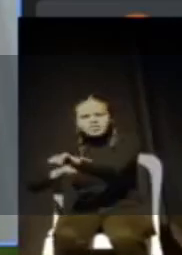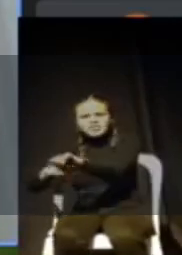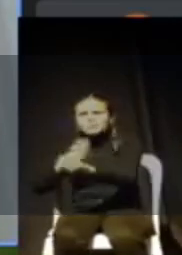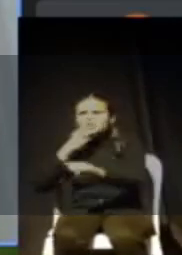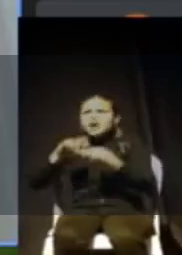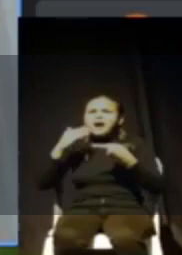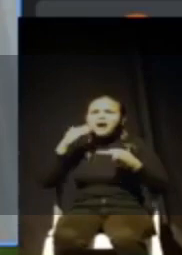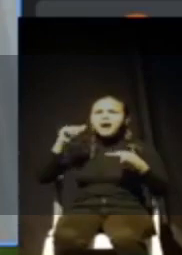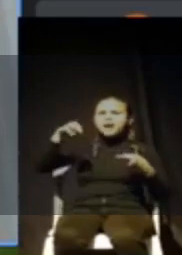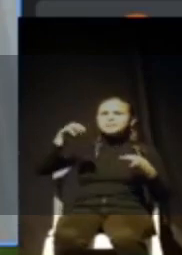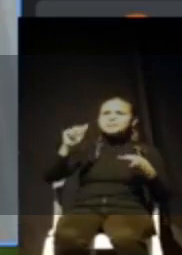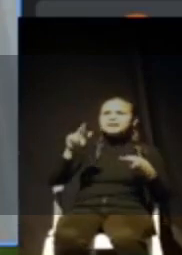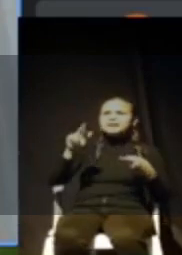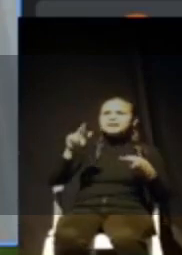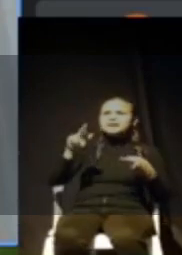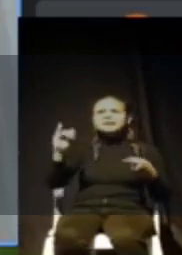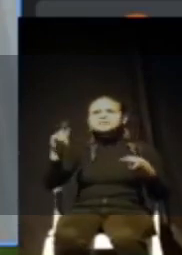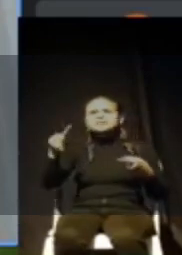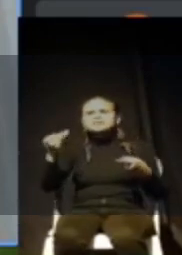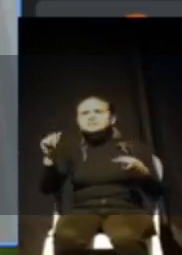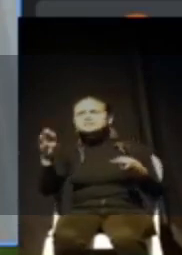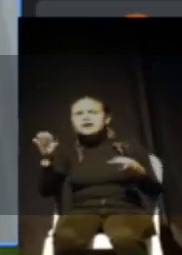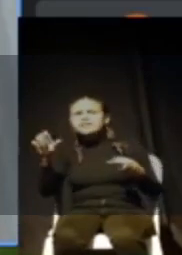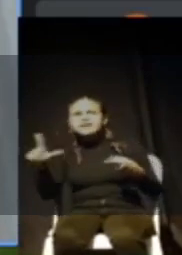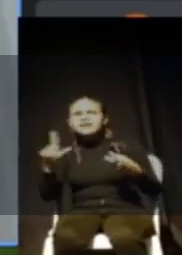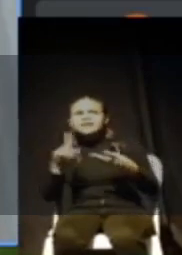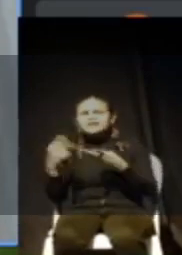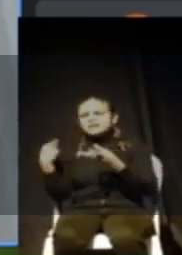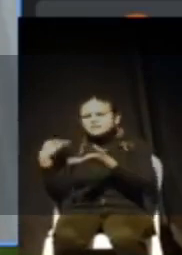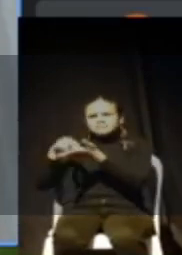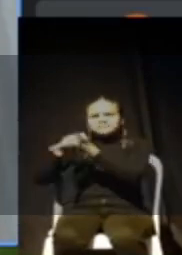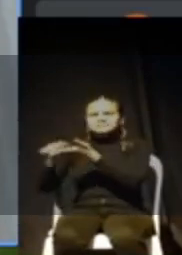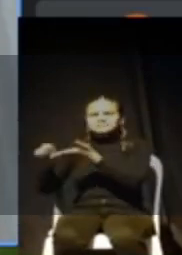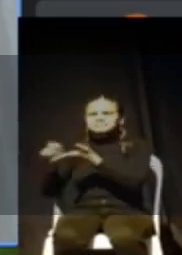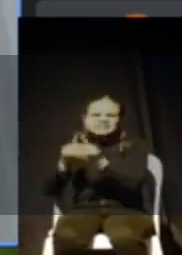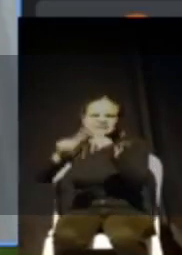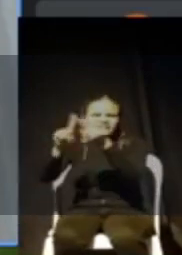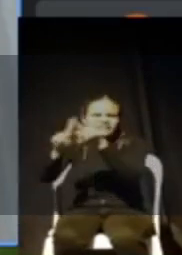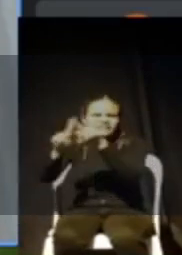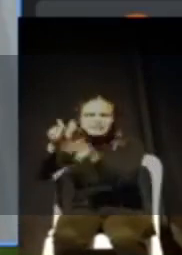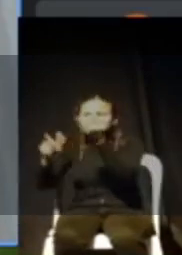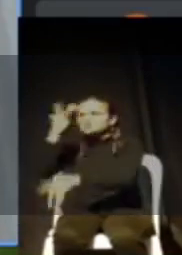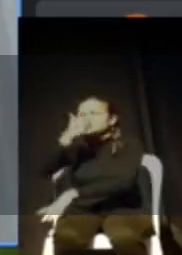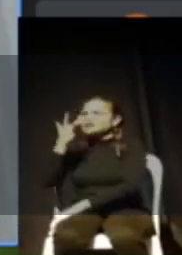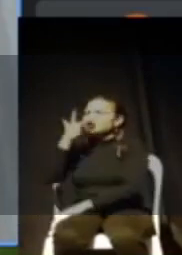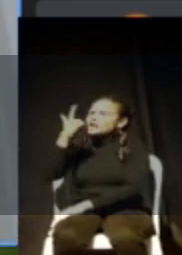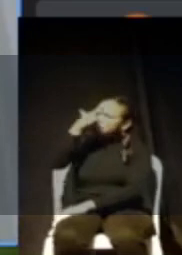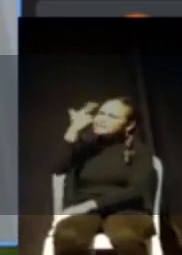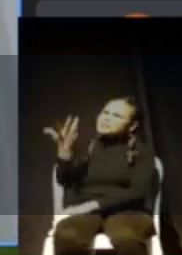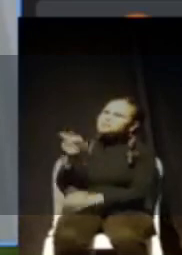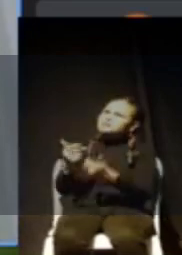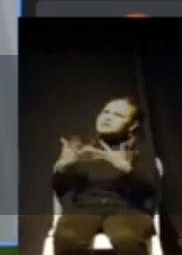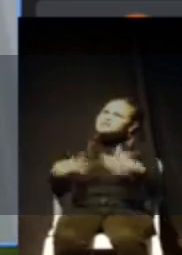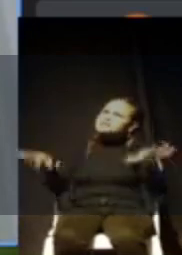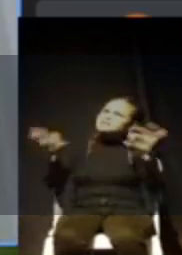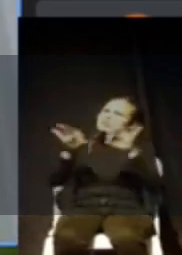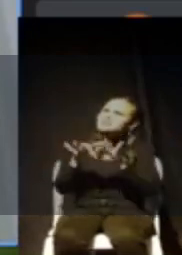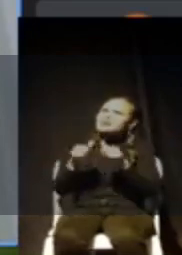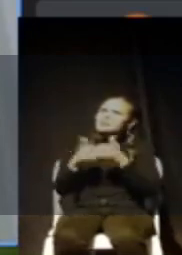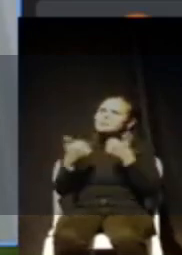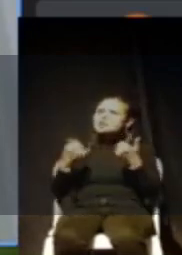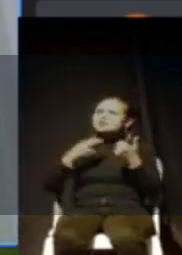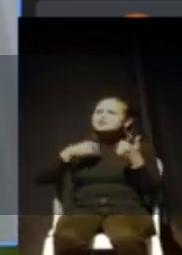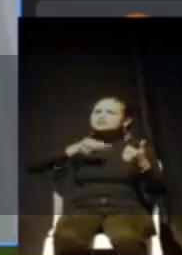querida hermana Marisabel, en algunos espacios ha abocado, y por qué entonces no hay esos diálogos cuando planteamos en